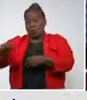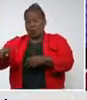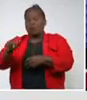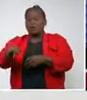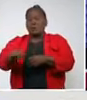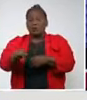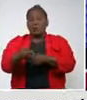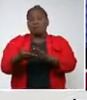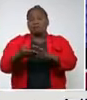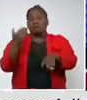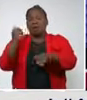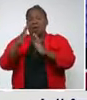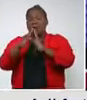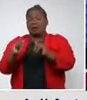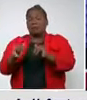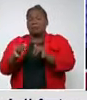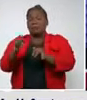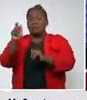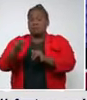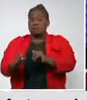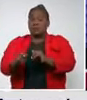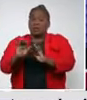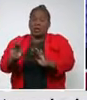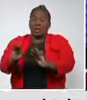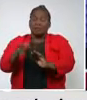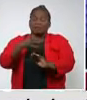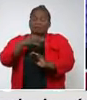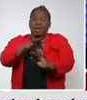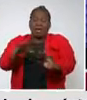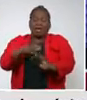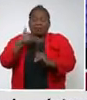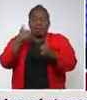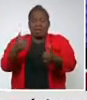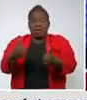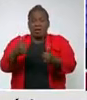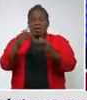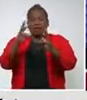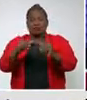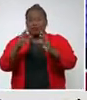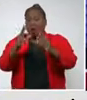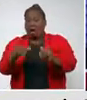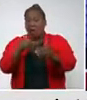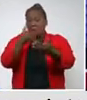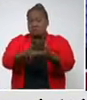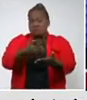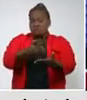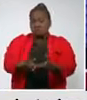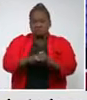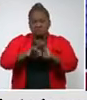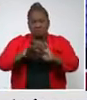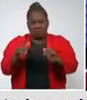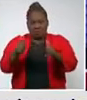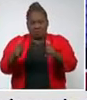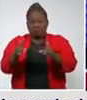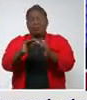por el periodo de evolución y los resultados de los estudios, pero que de todas formas es por debajo. Con